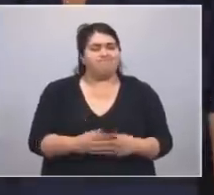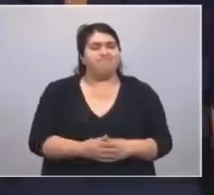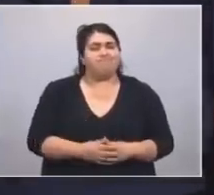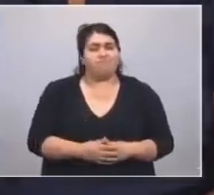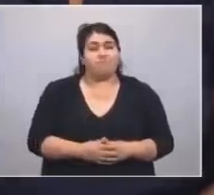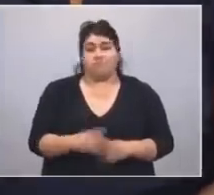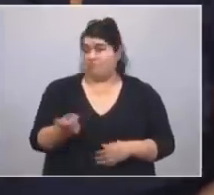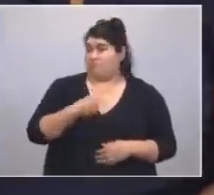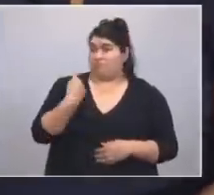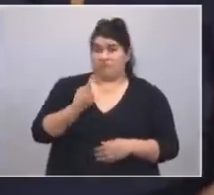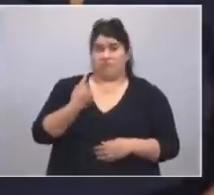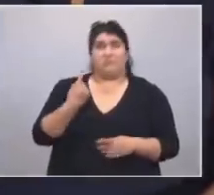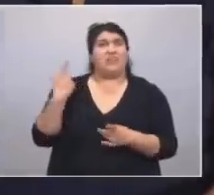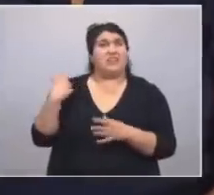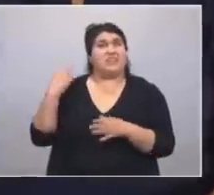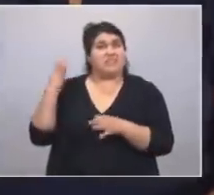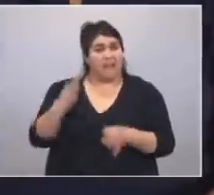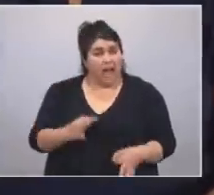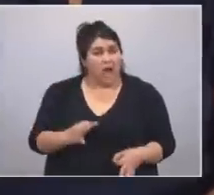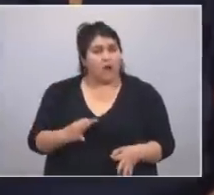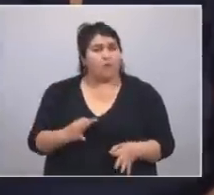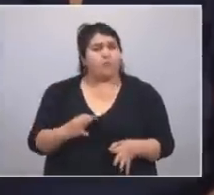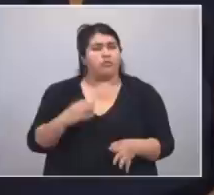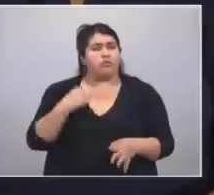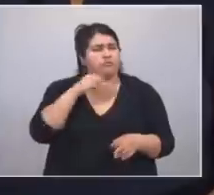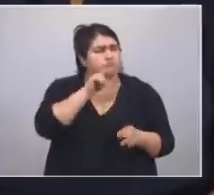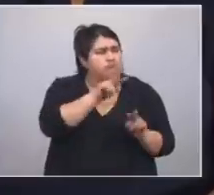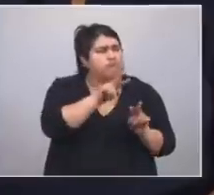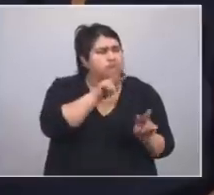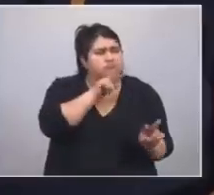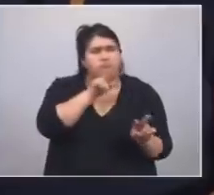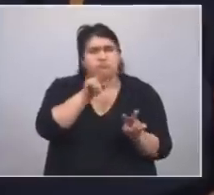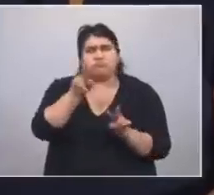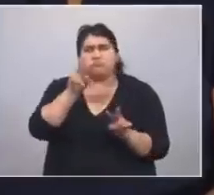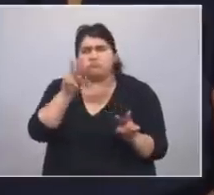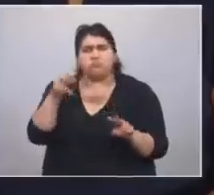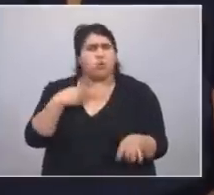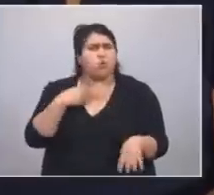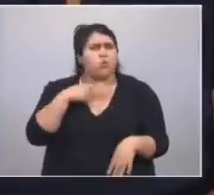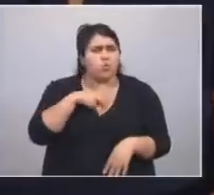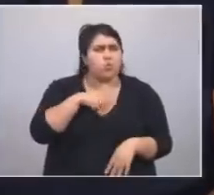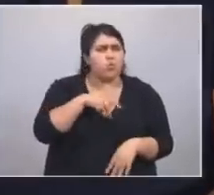cuando llegamos y empezamos a recorrer cada cuadra